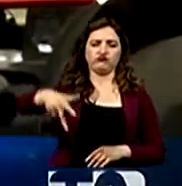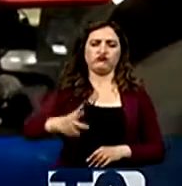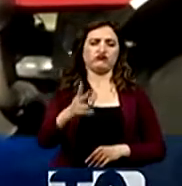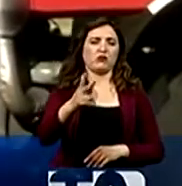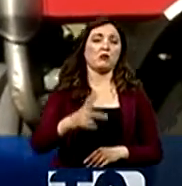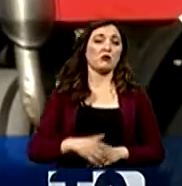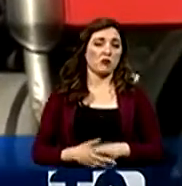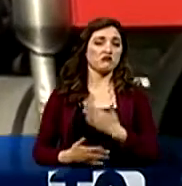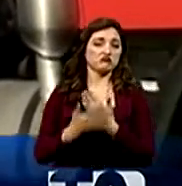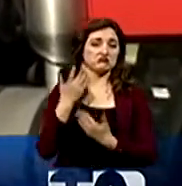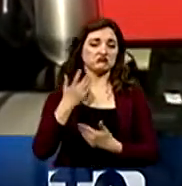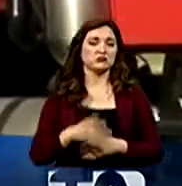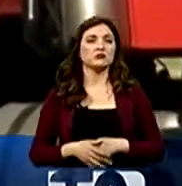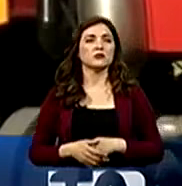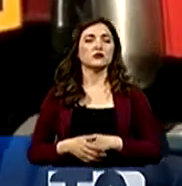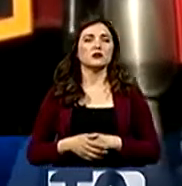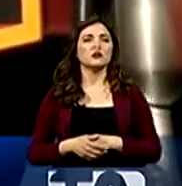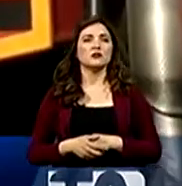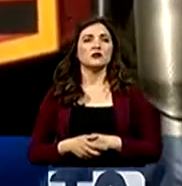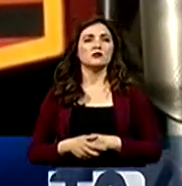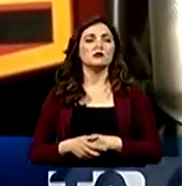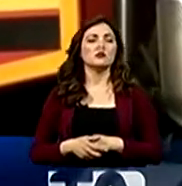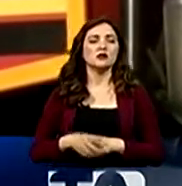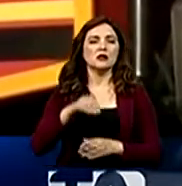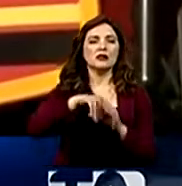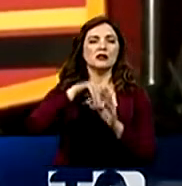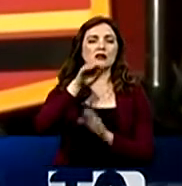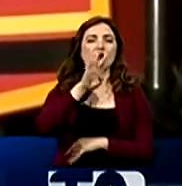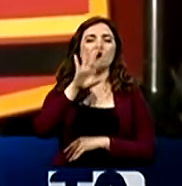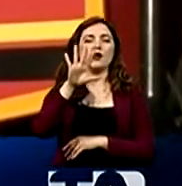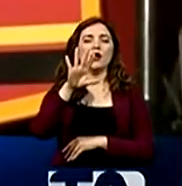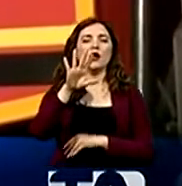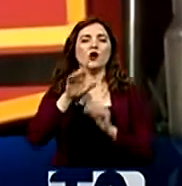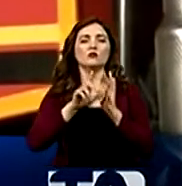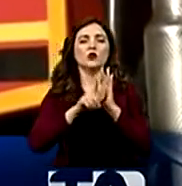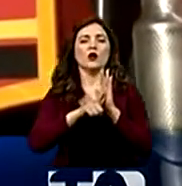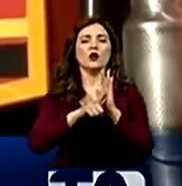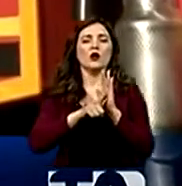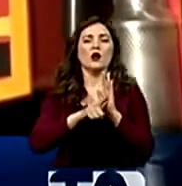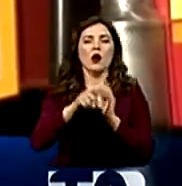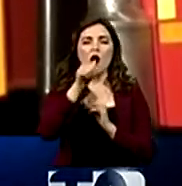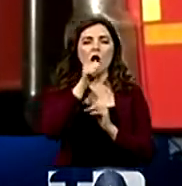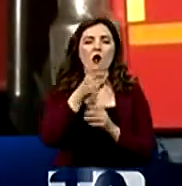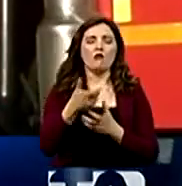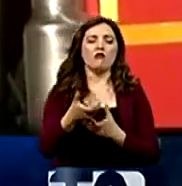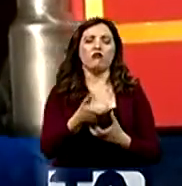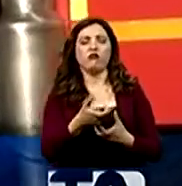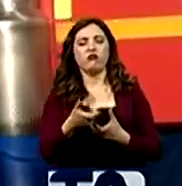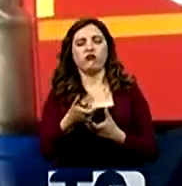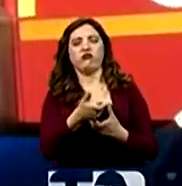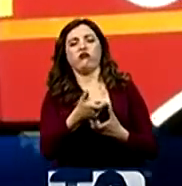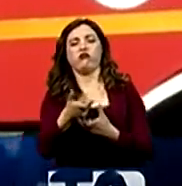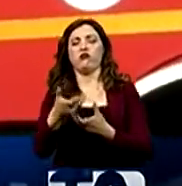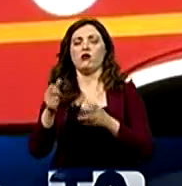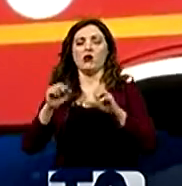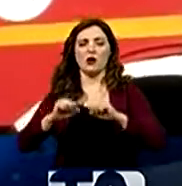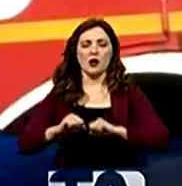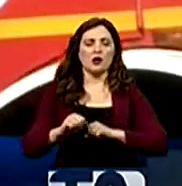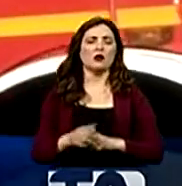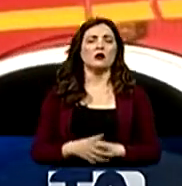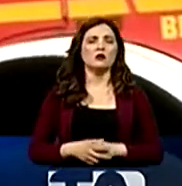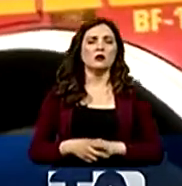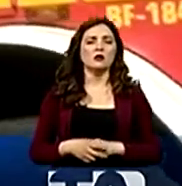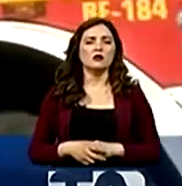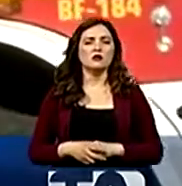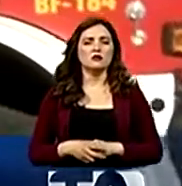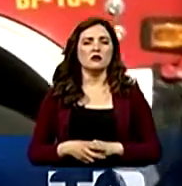tiene una autonomía de 45 minutos de agua con 700 galones. Tiene un sistema de autoprotección que puede pasar incluso dentro